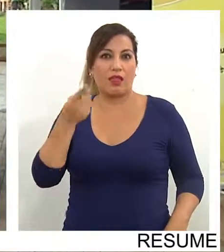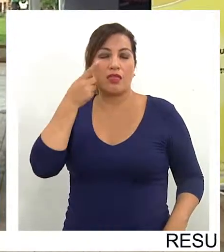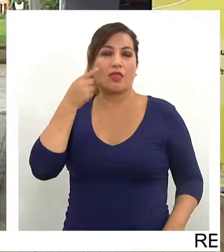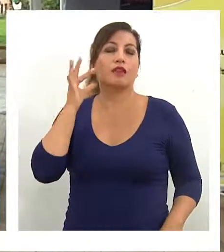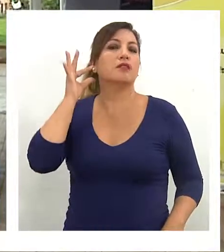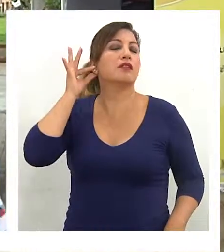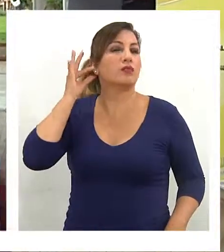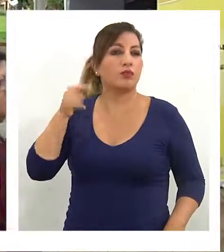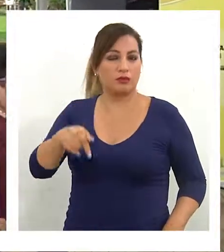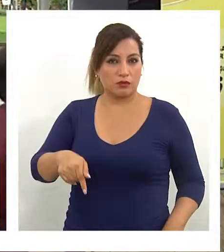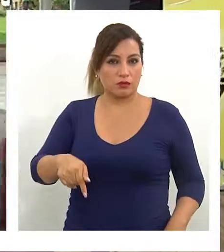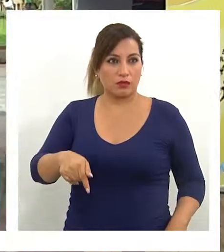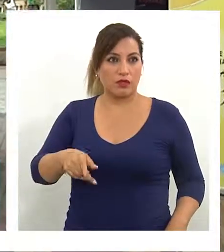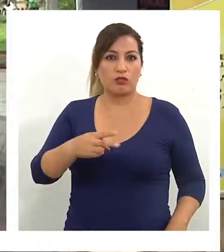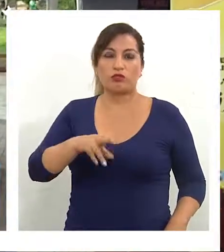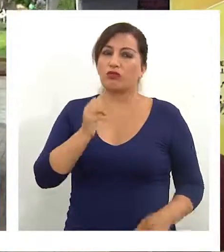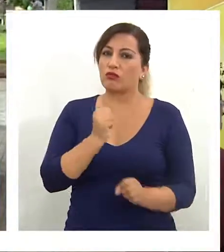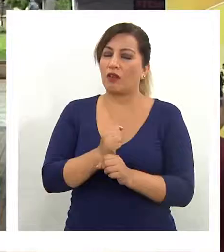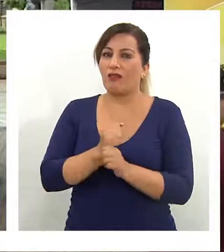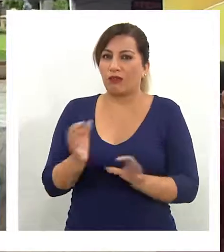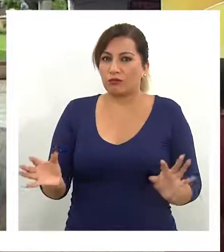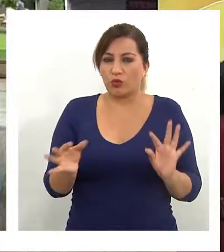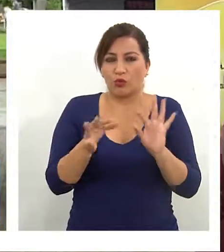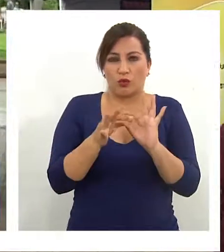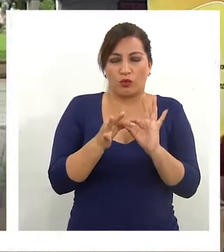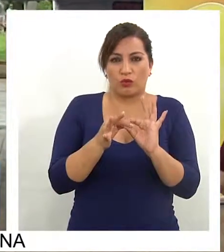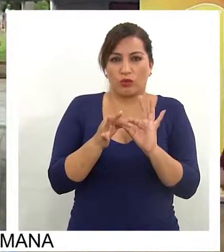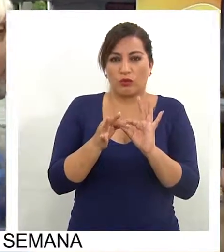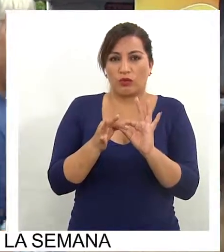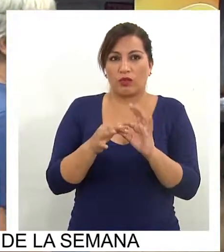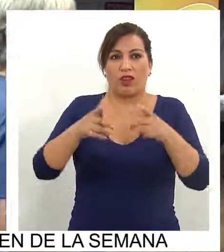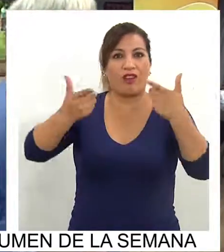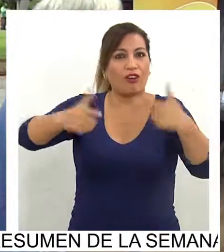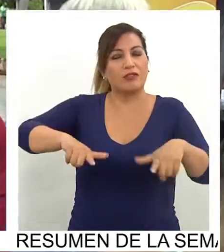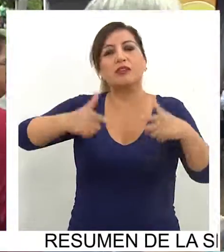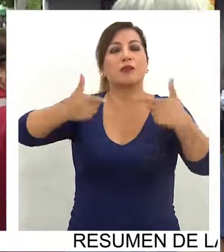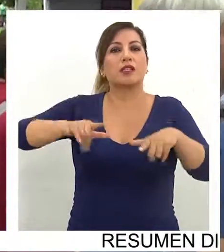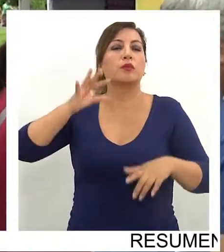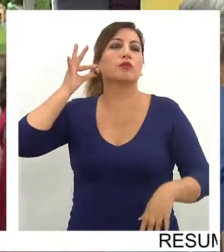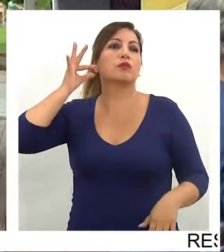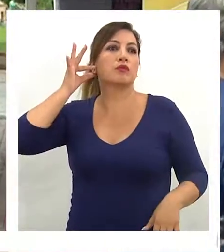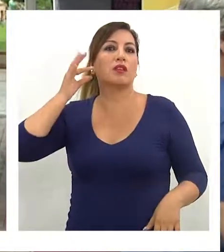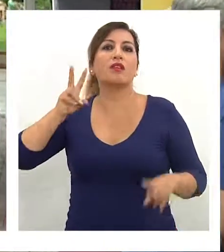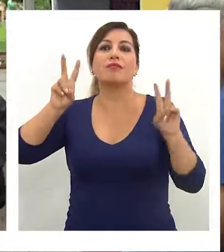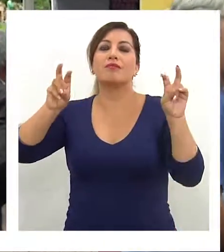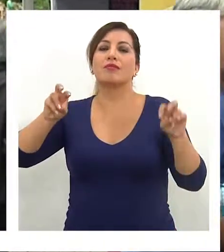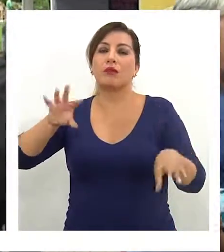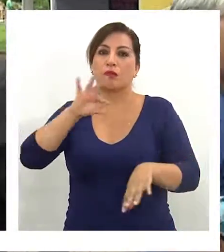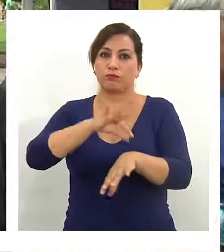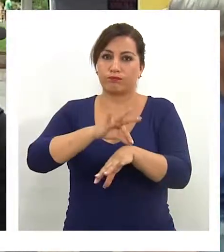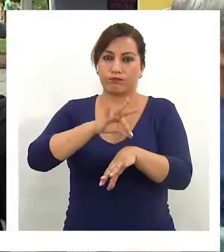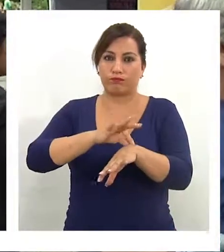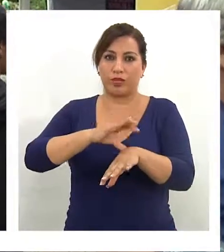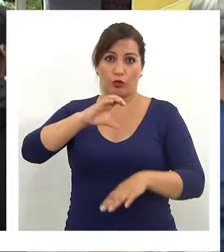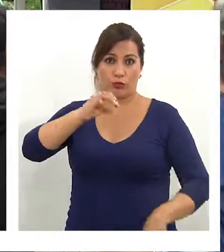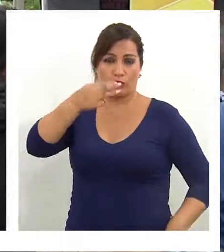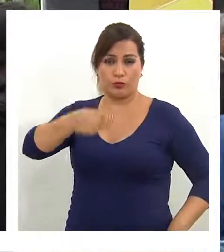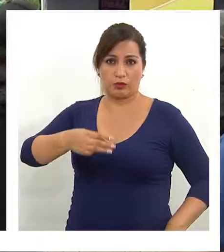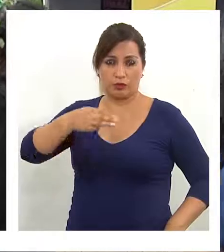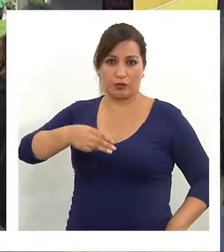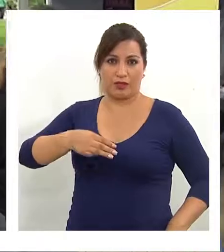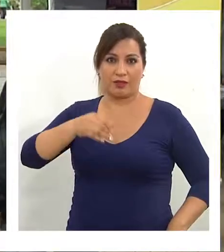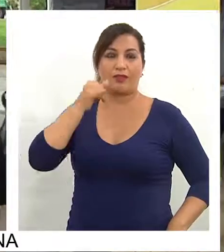la Mujer, en la cual se ha querido trabajar en conjunto con la Oficina de la Mujer, con el área de salud de la Corporación Municipal